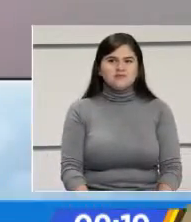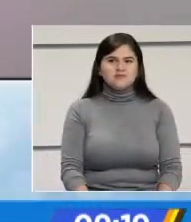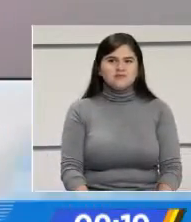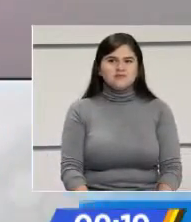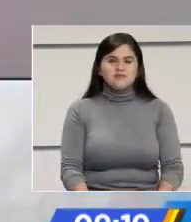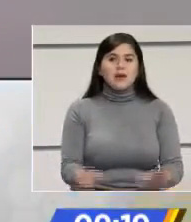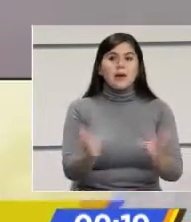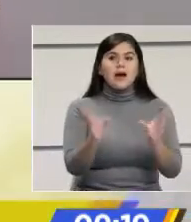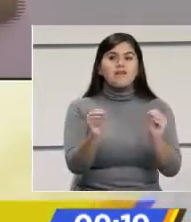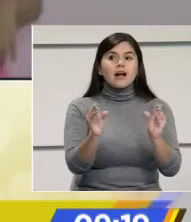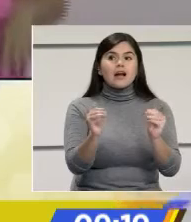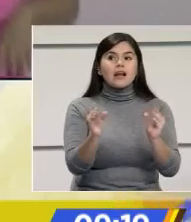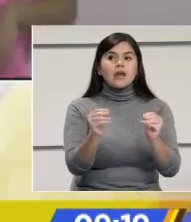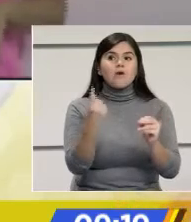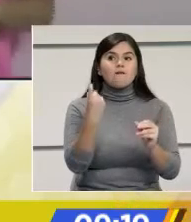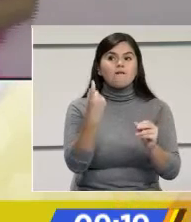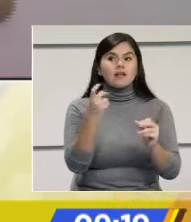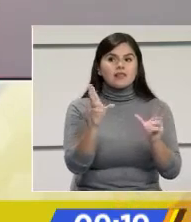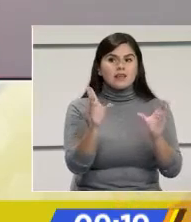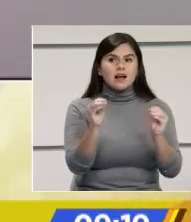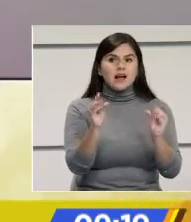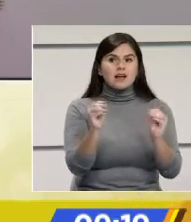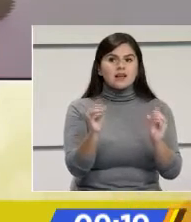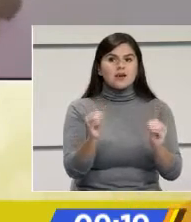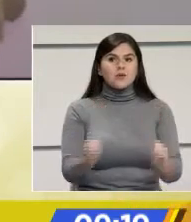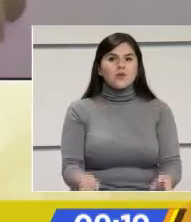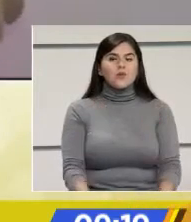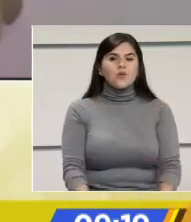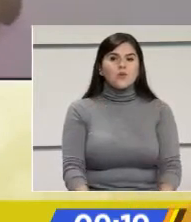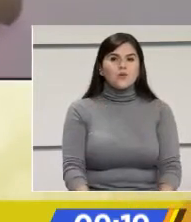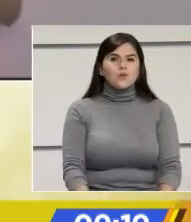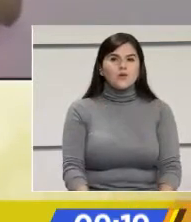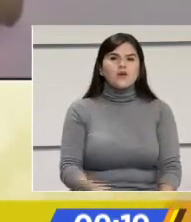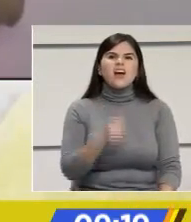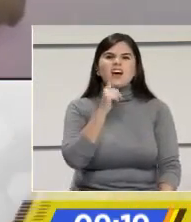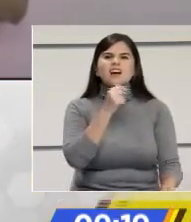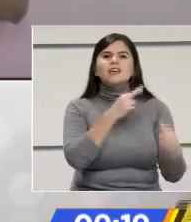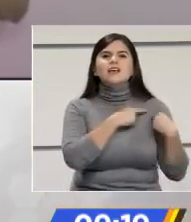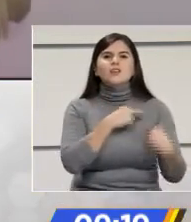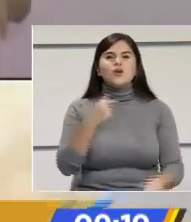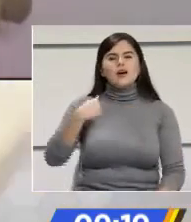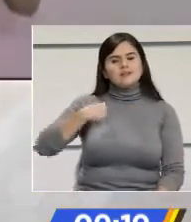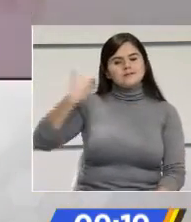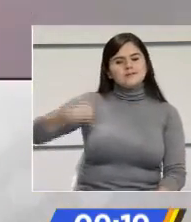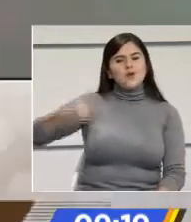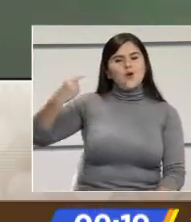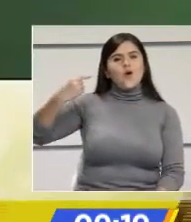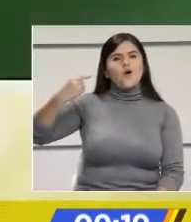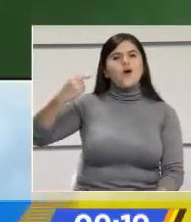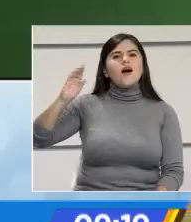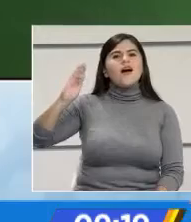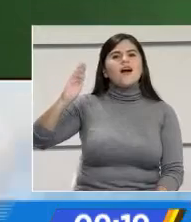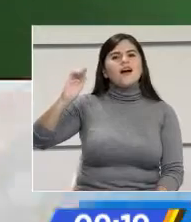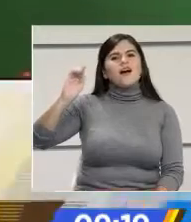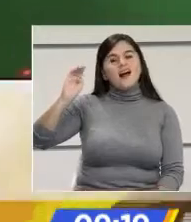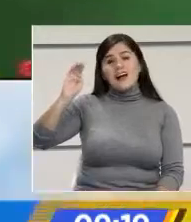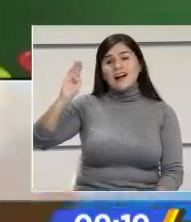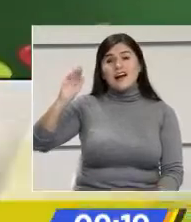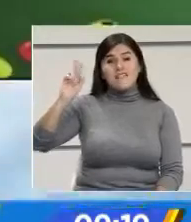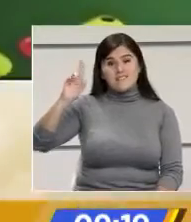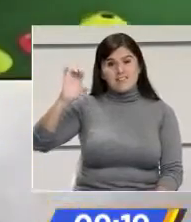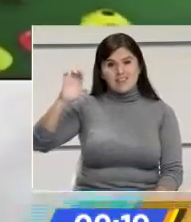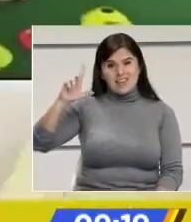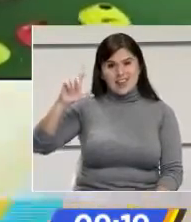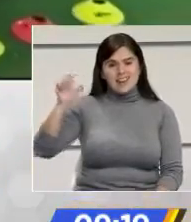lo hace mi hija. ¿A quién le toca? ¿A Gabriel? A mí, yo soy el que estoy aquí, experimento hoy.